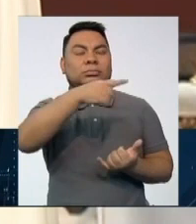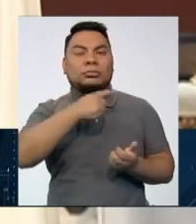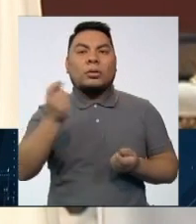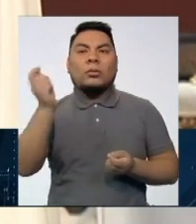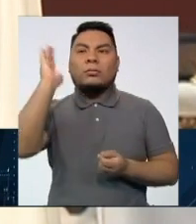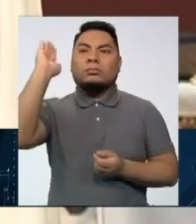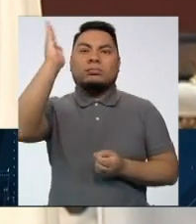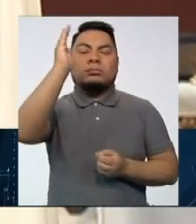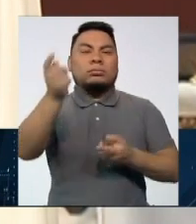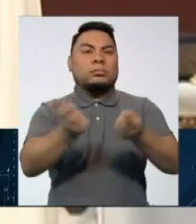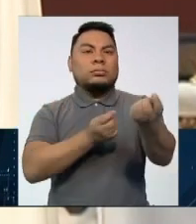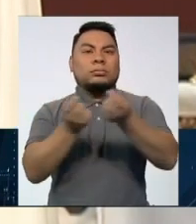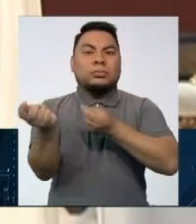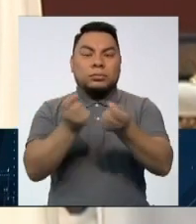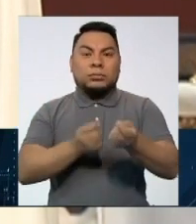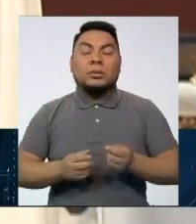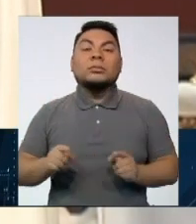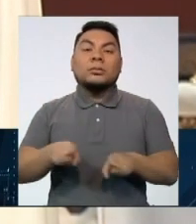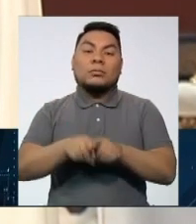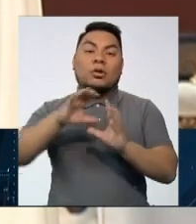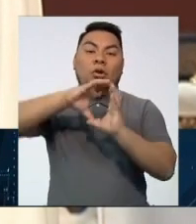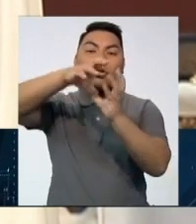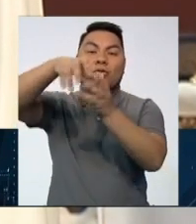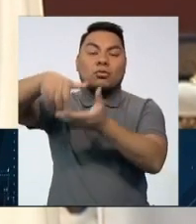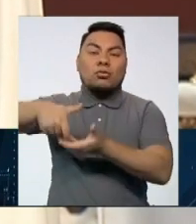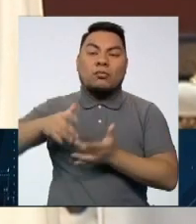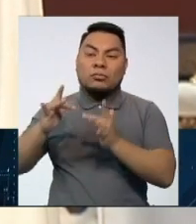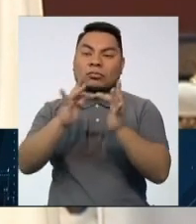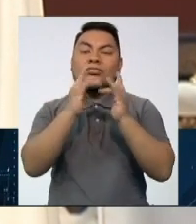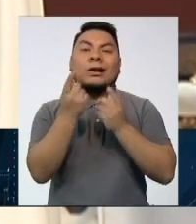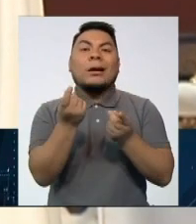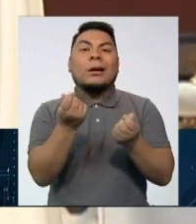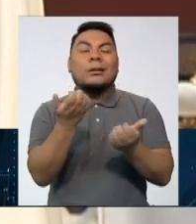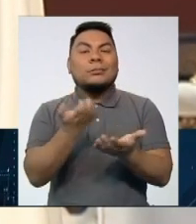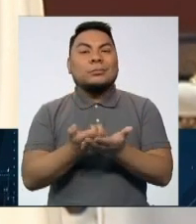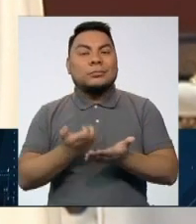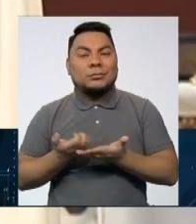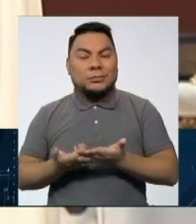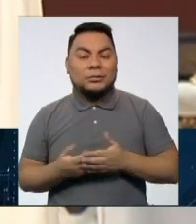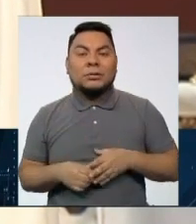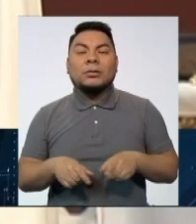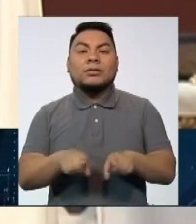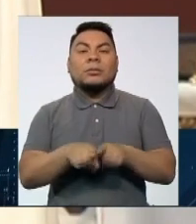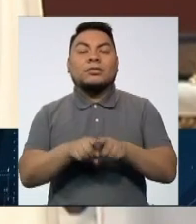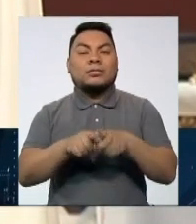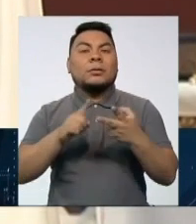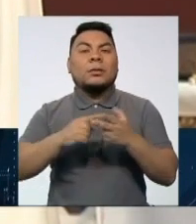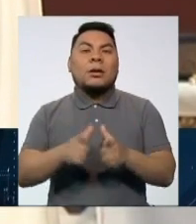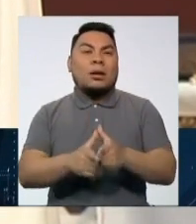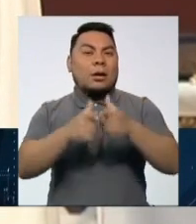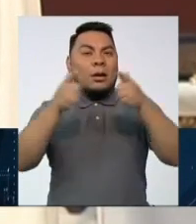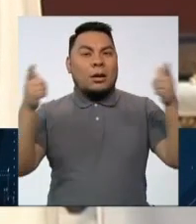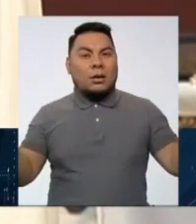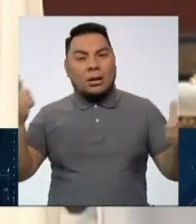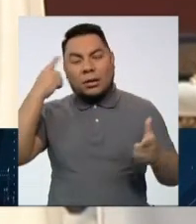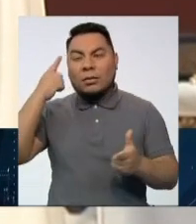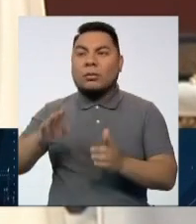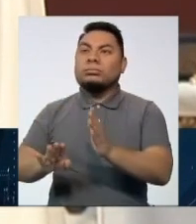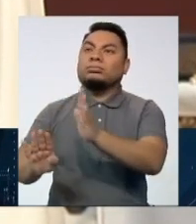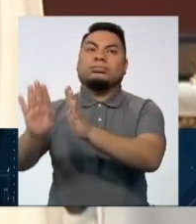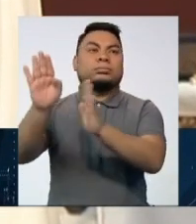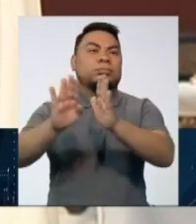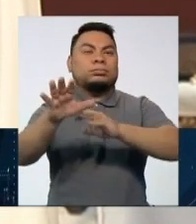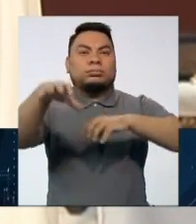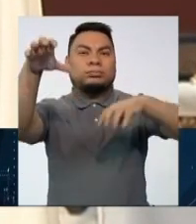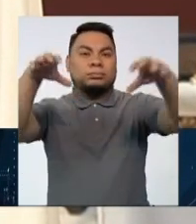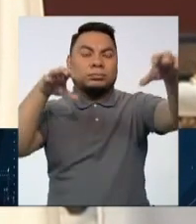imperante, de la globalización económica y mediática, del ocaso de las grandes utopías,